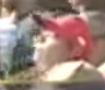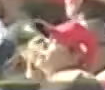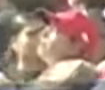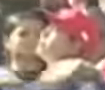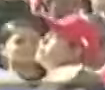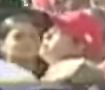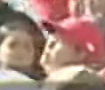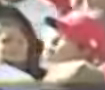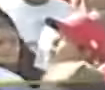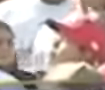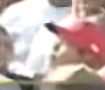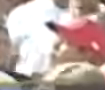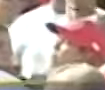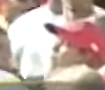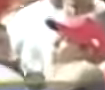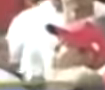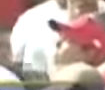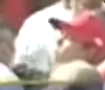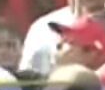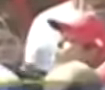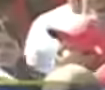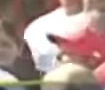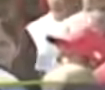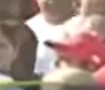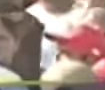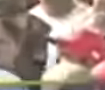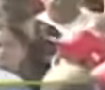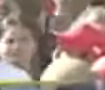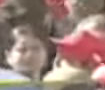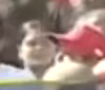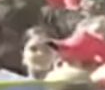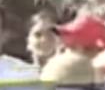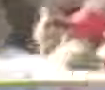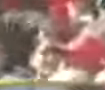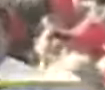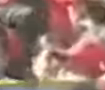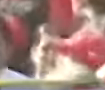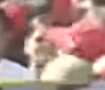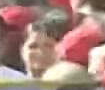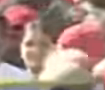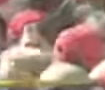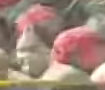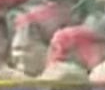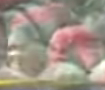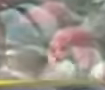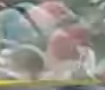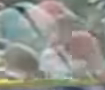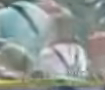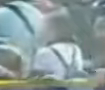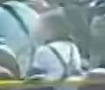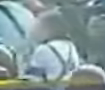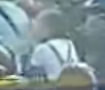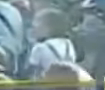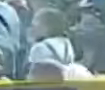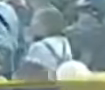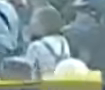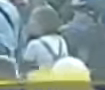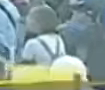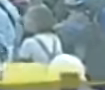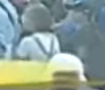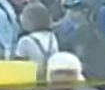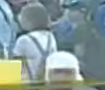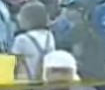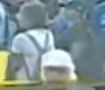el pueblo le manifestó su respaldo y le motivó a renovar todo. Expresó que en esos momentos le permitieron ver lo afirmativo venezolano